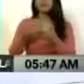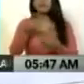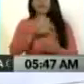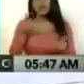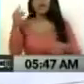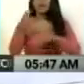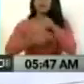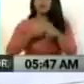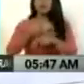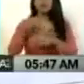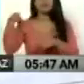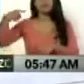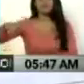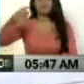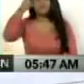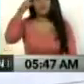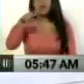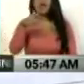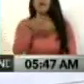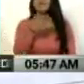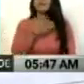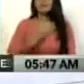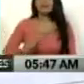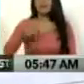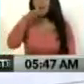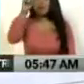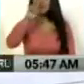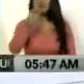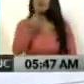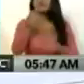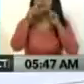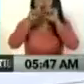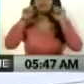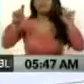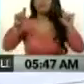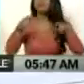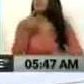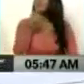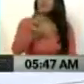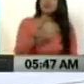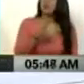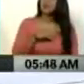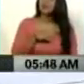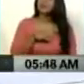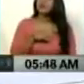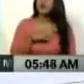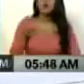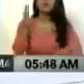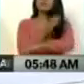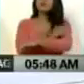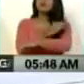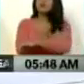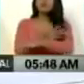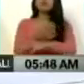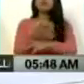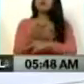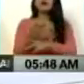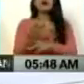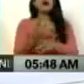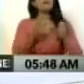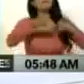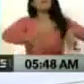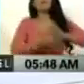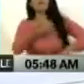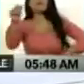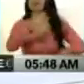a diario, una cita textual del primer mandatario nacional, el presidente Nicolás Maduro: no permitiremos que la oposición se pare de la mesa.